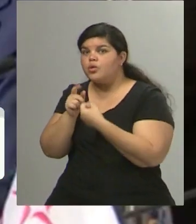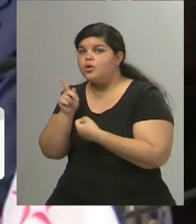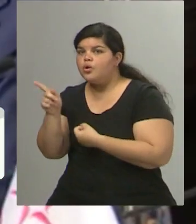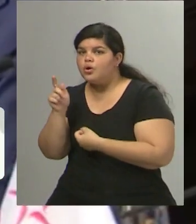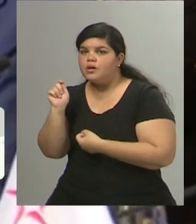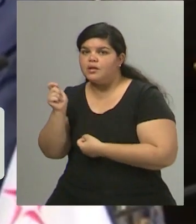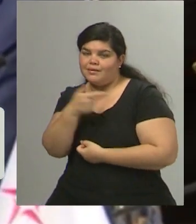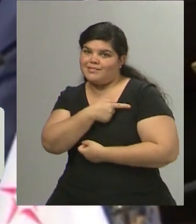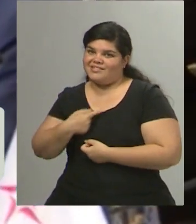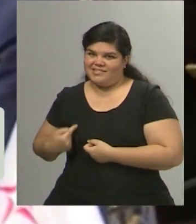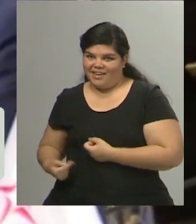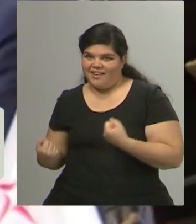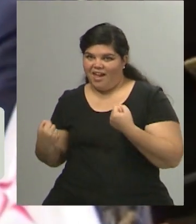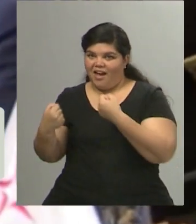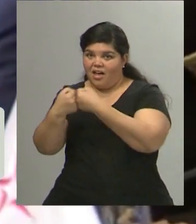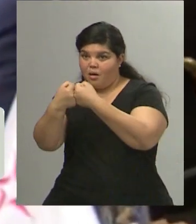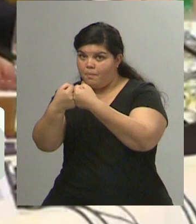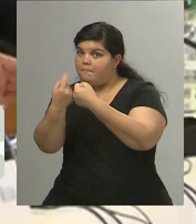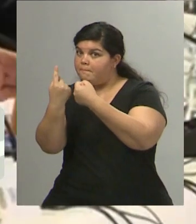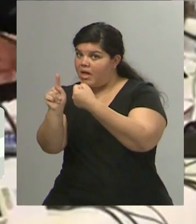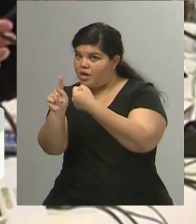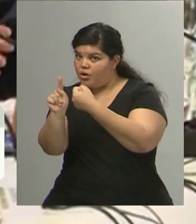en ese acuerdo vamos a prever